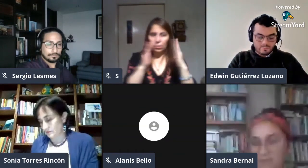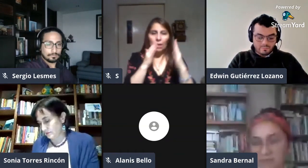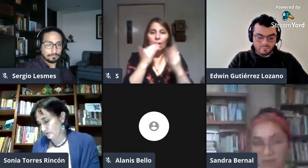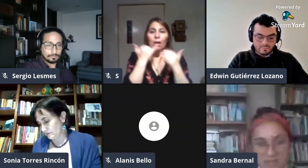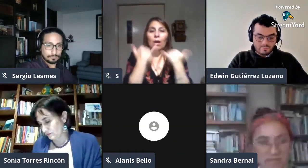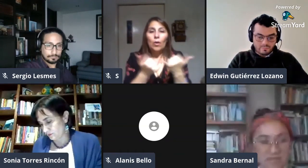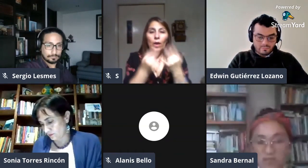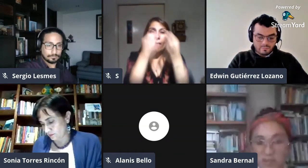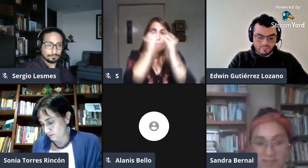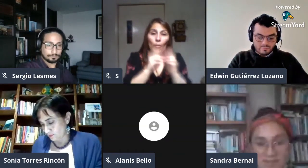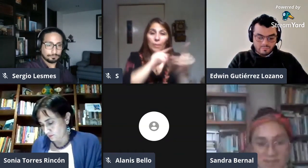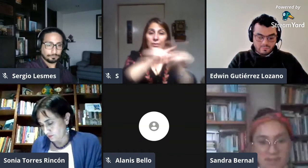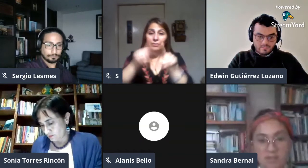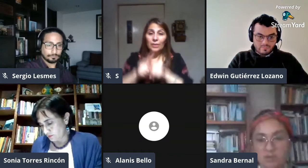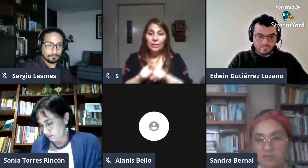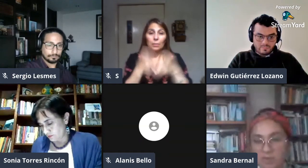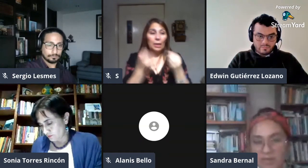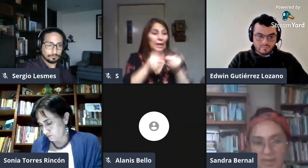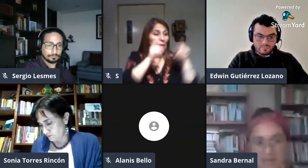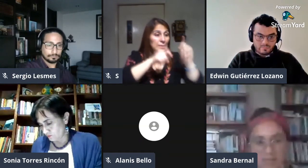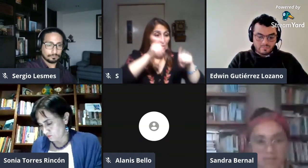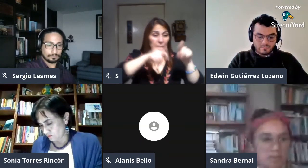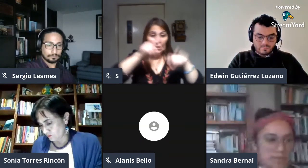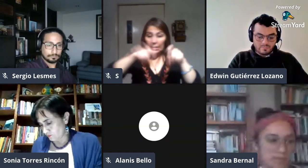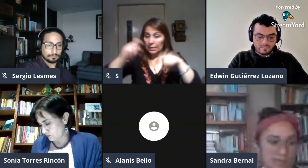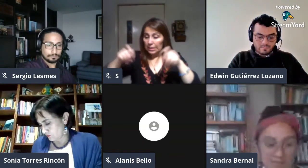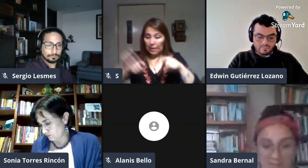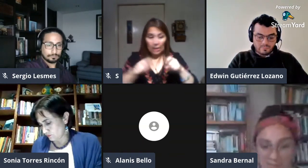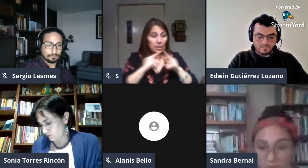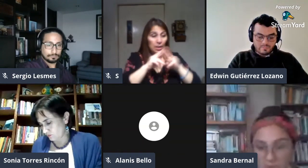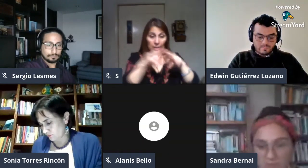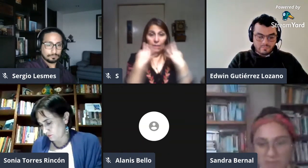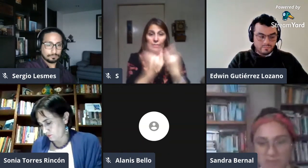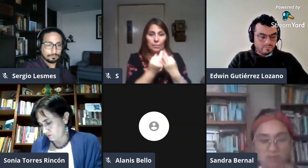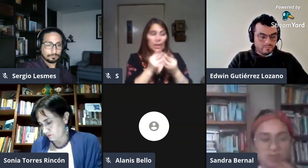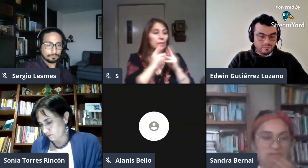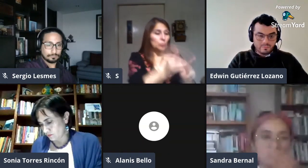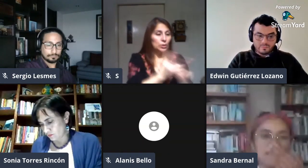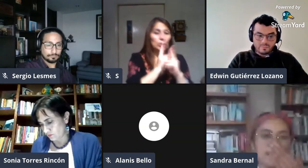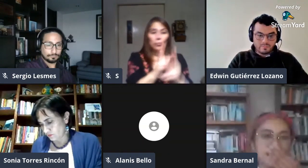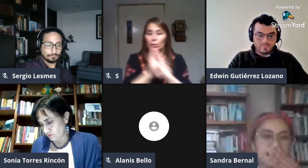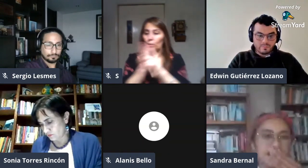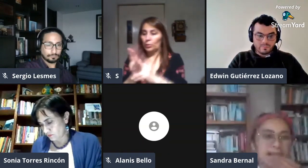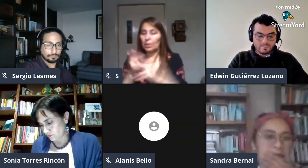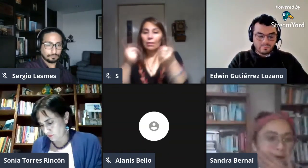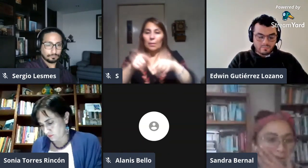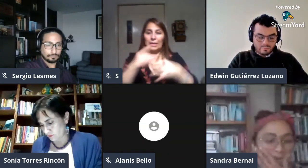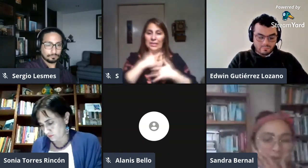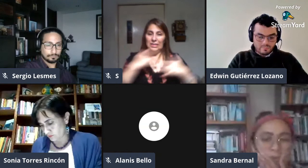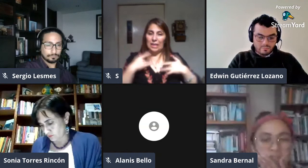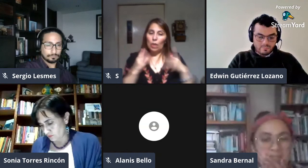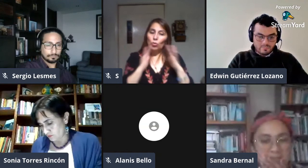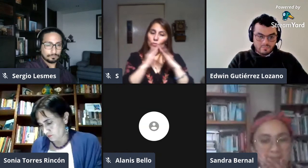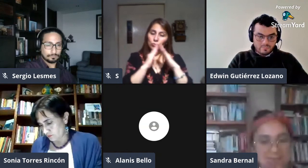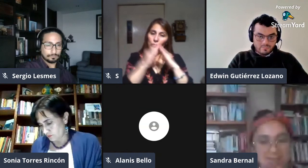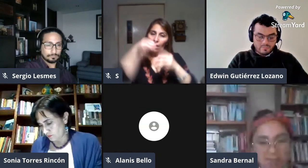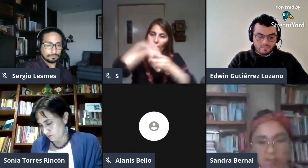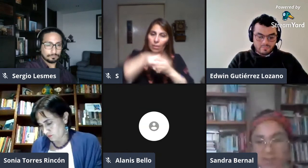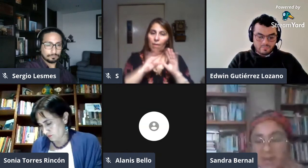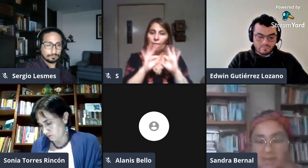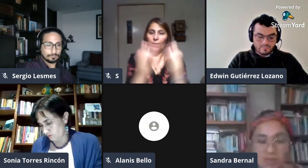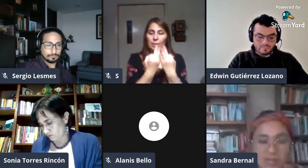10.000 formas de responder a todas las necesidades, incluso familiares, pero también de salud de sus familias, hacen que muchas de